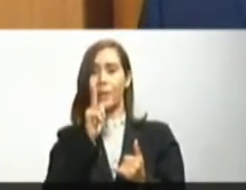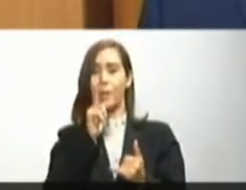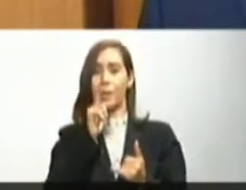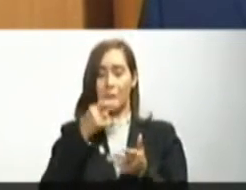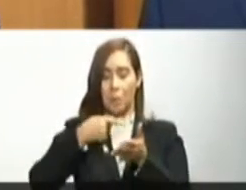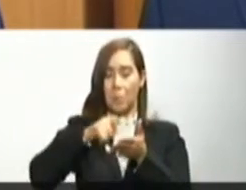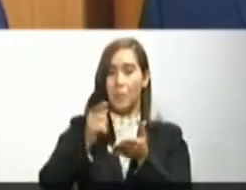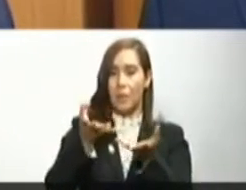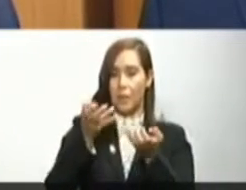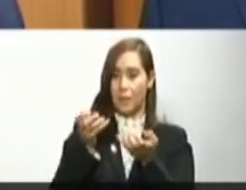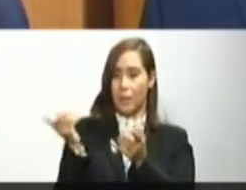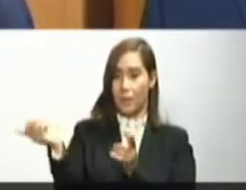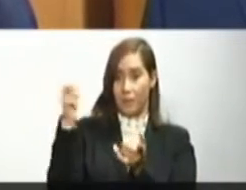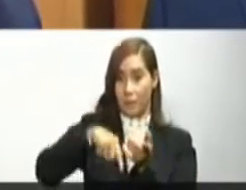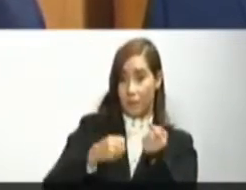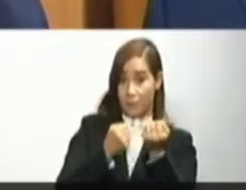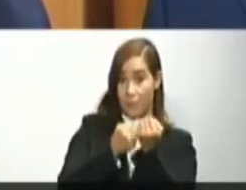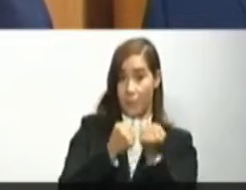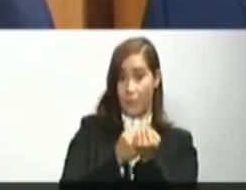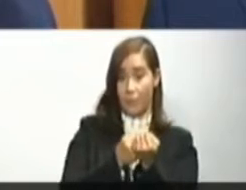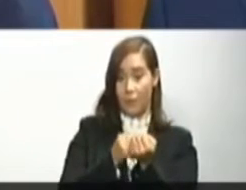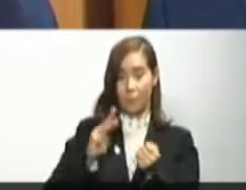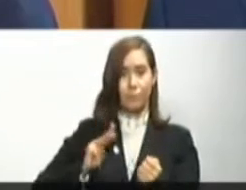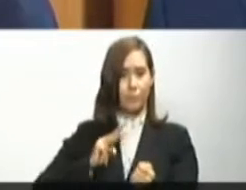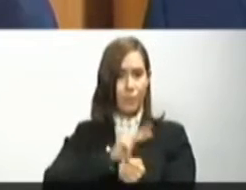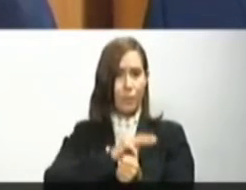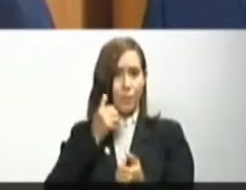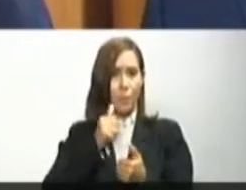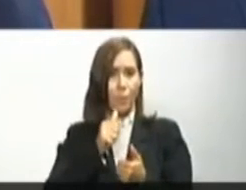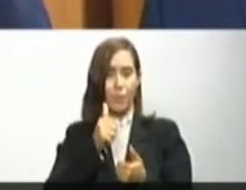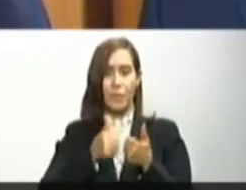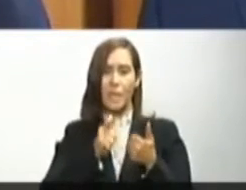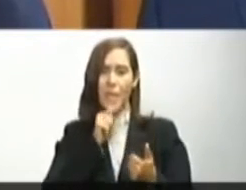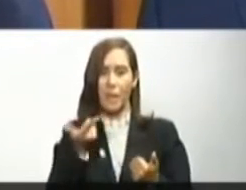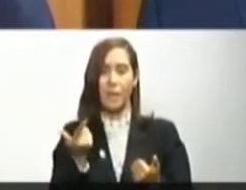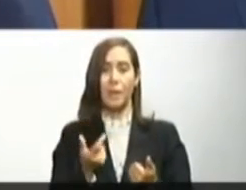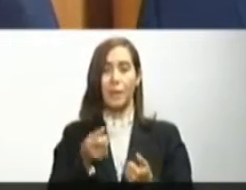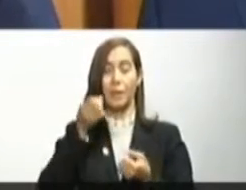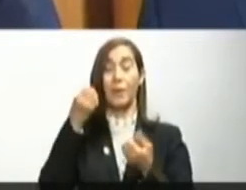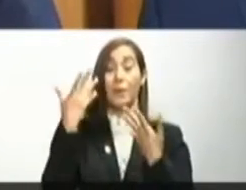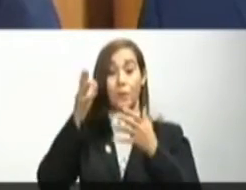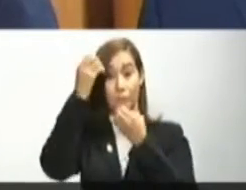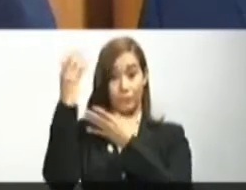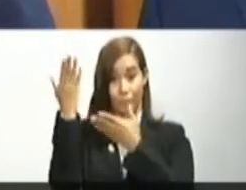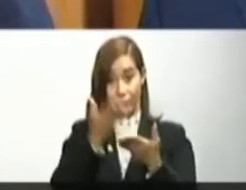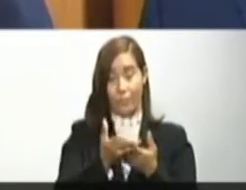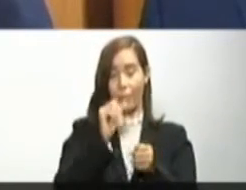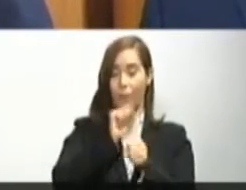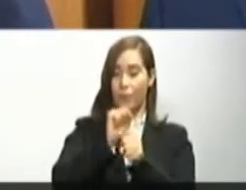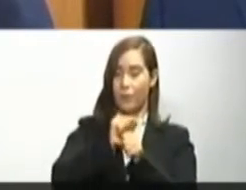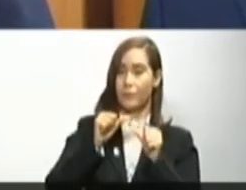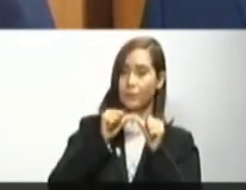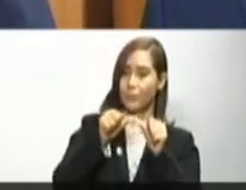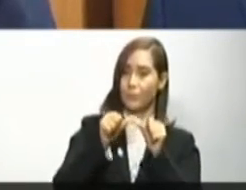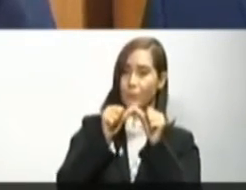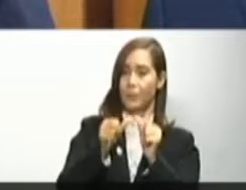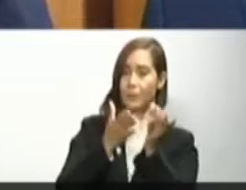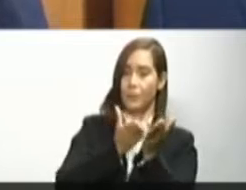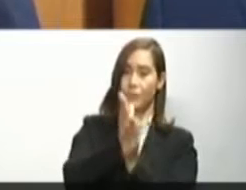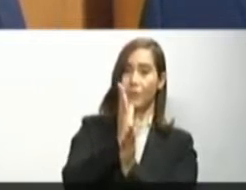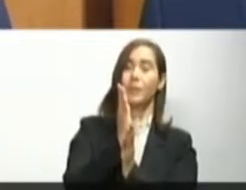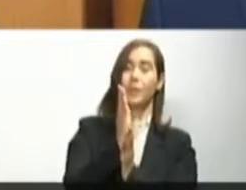de la conferencia iberoamericana, pero ya también está informada y trabajando en esa